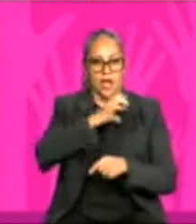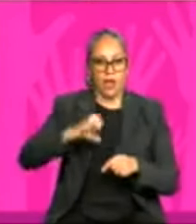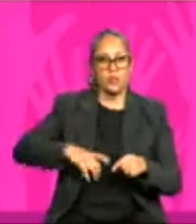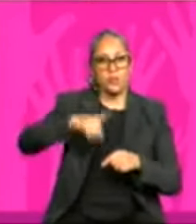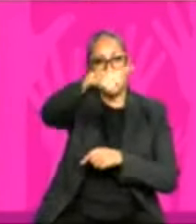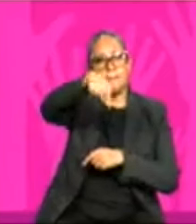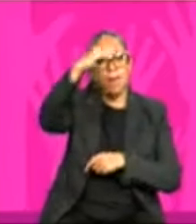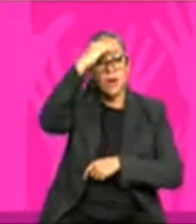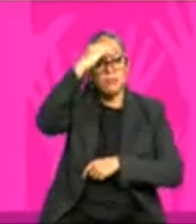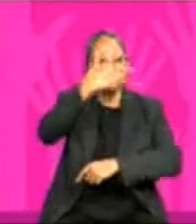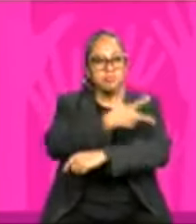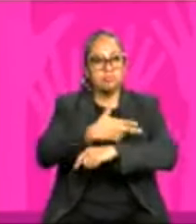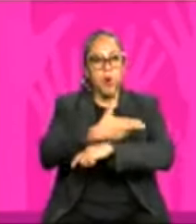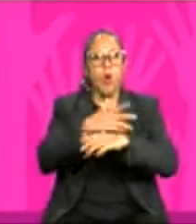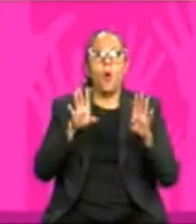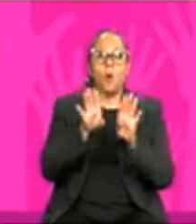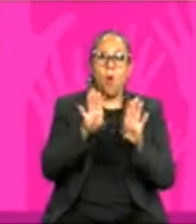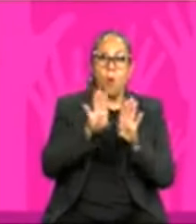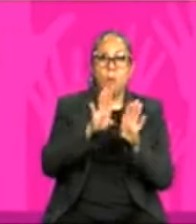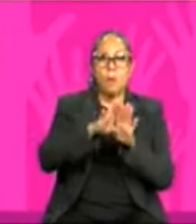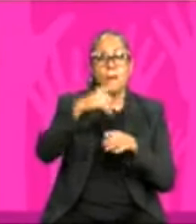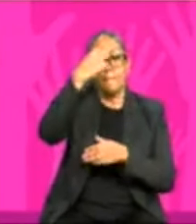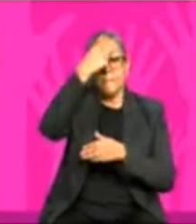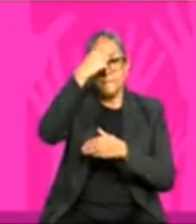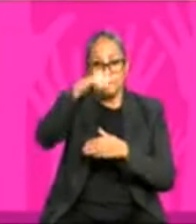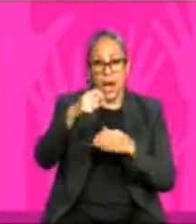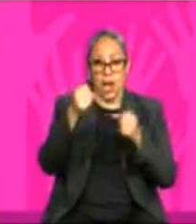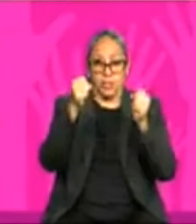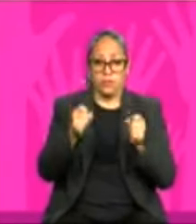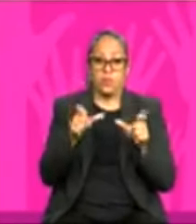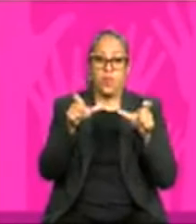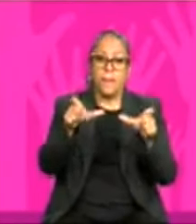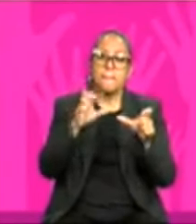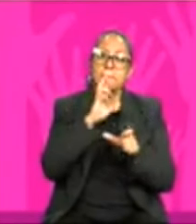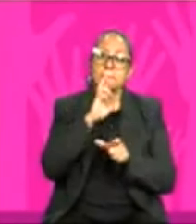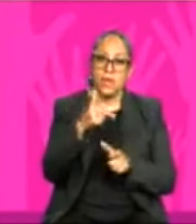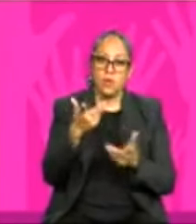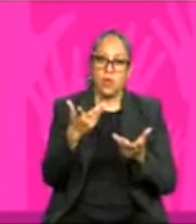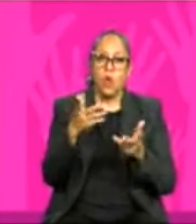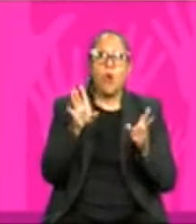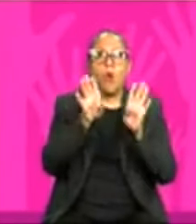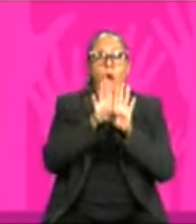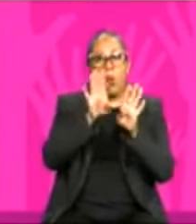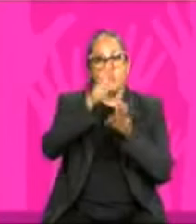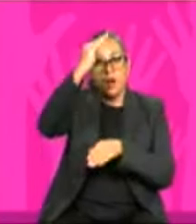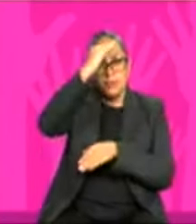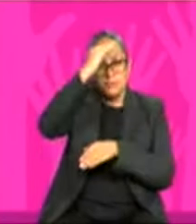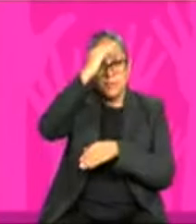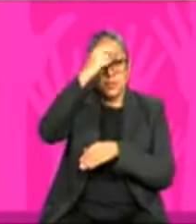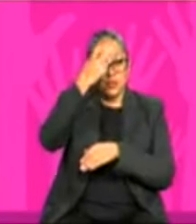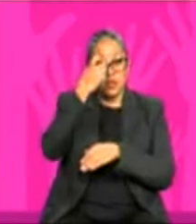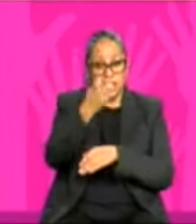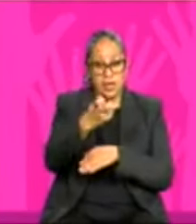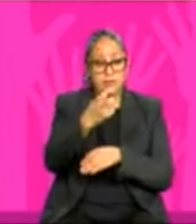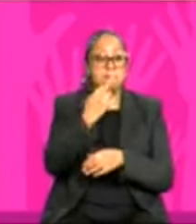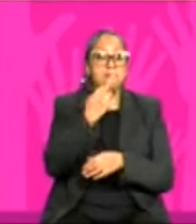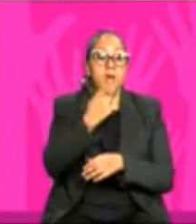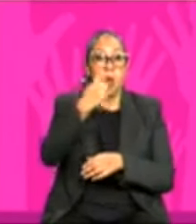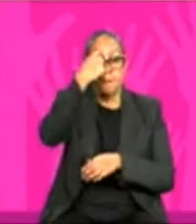estrategia integral para abordar los desafíos de seguridad? Es decir, ¿cómo planea garantizar el bienestar de los